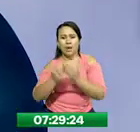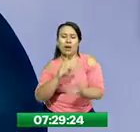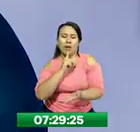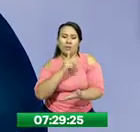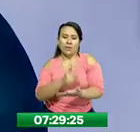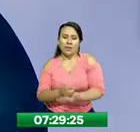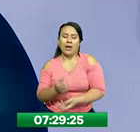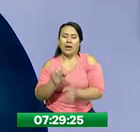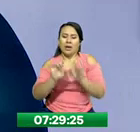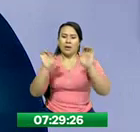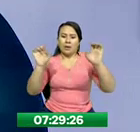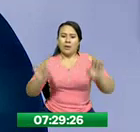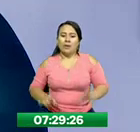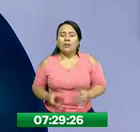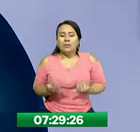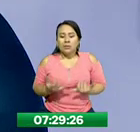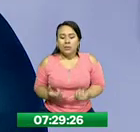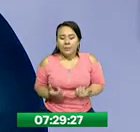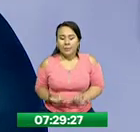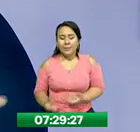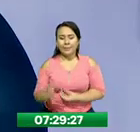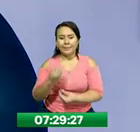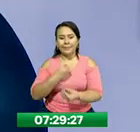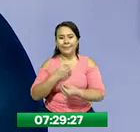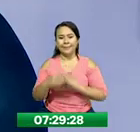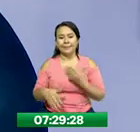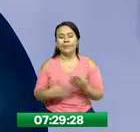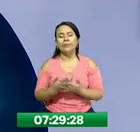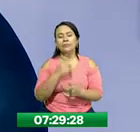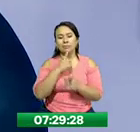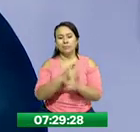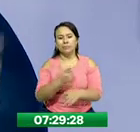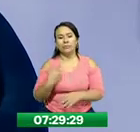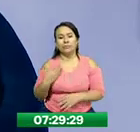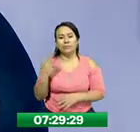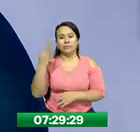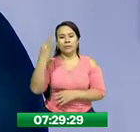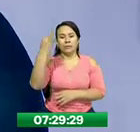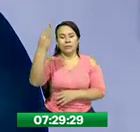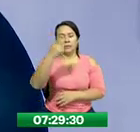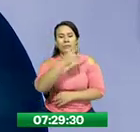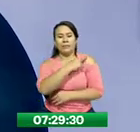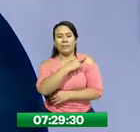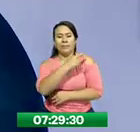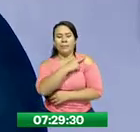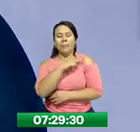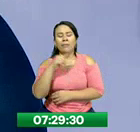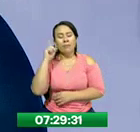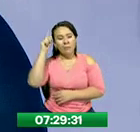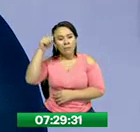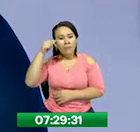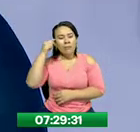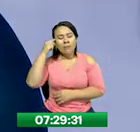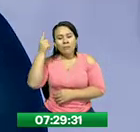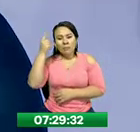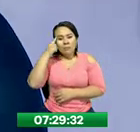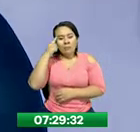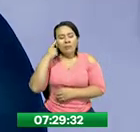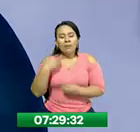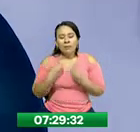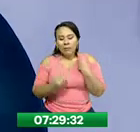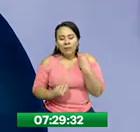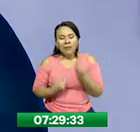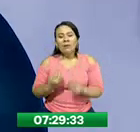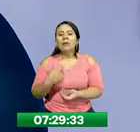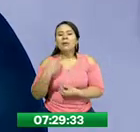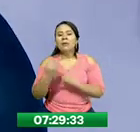de la empresa de telecomunicaciones en este momento. Y por eso estamos viendo hacia el futuro. Es una responsabilidad del Estado pensar en un bien que es de todos